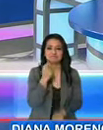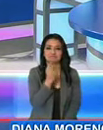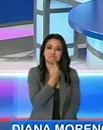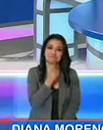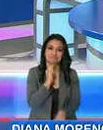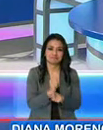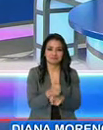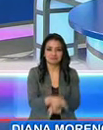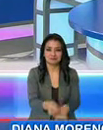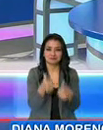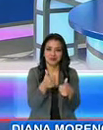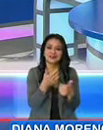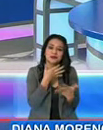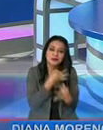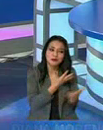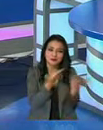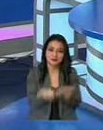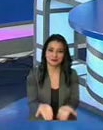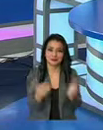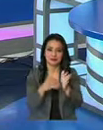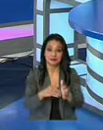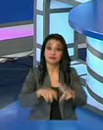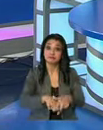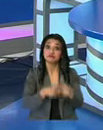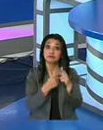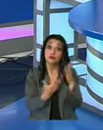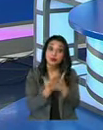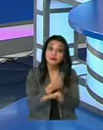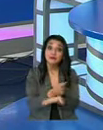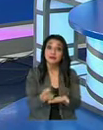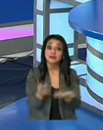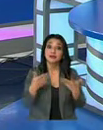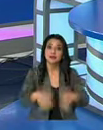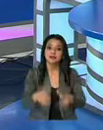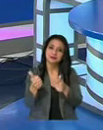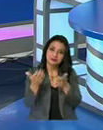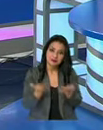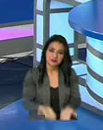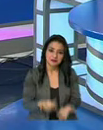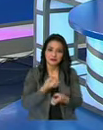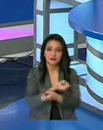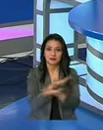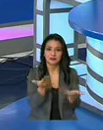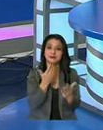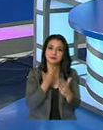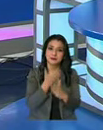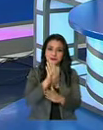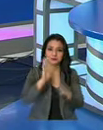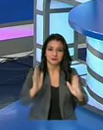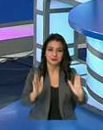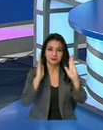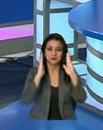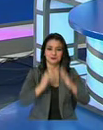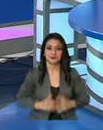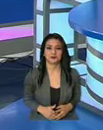bueno que ahí estés con nosotros. Estamos iniciando una semana, amigos televidentes. Bienvenidos a la información. Gracias por estar en nuestra